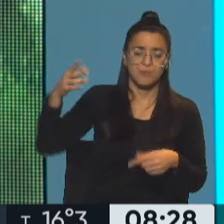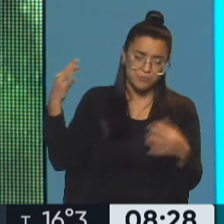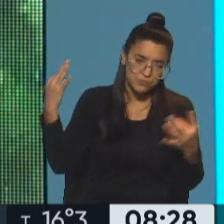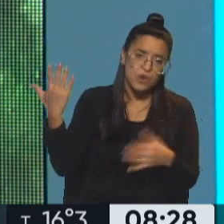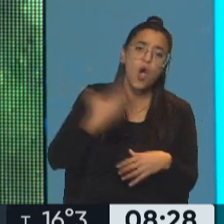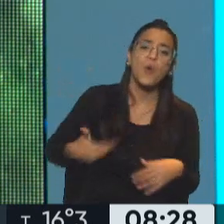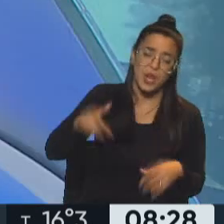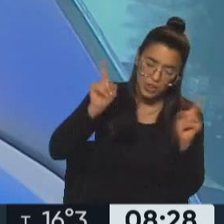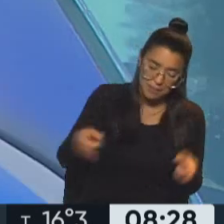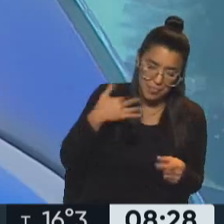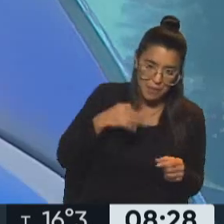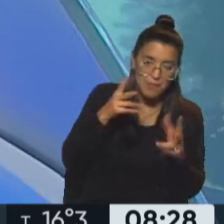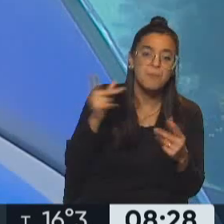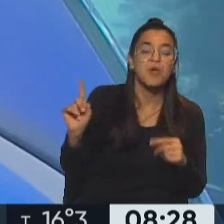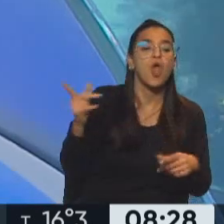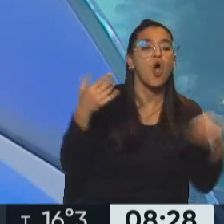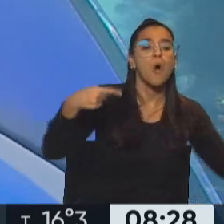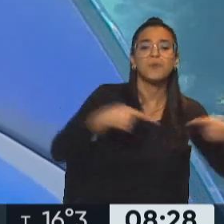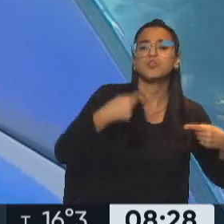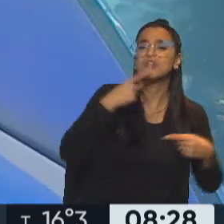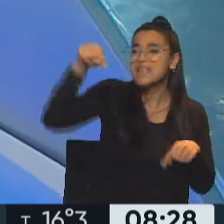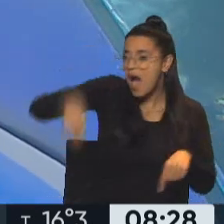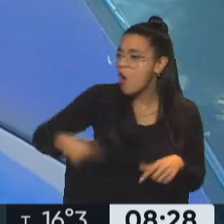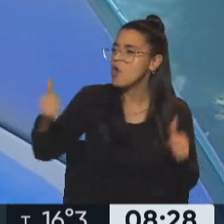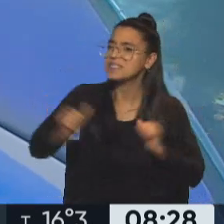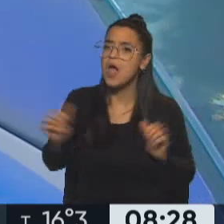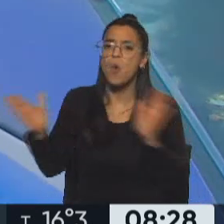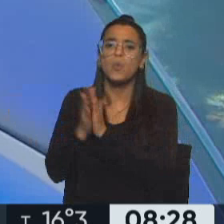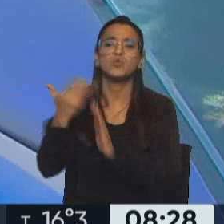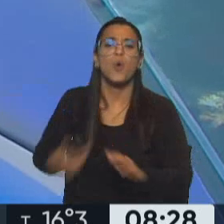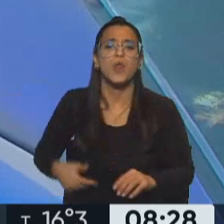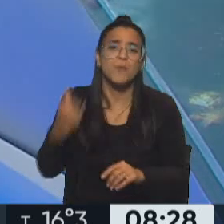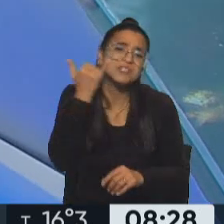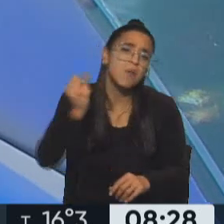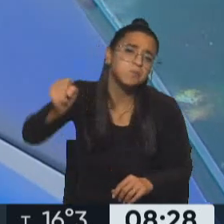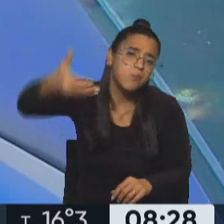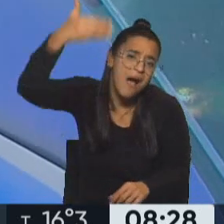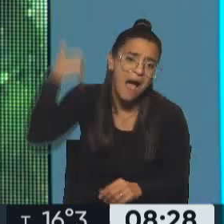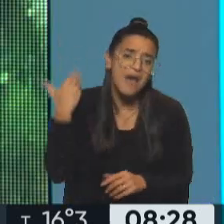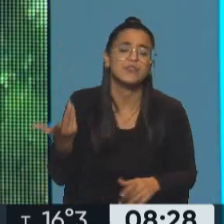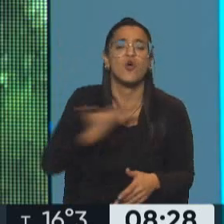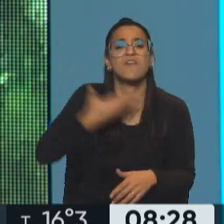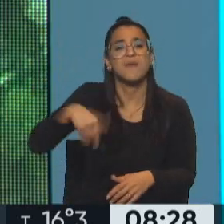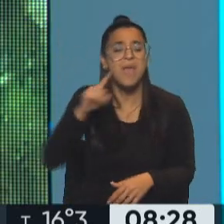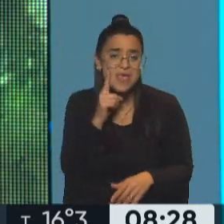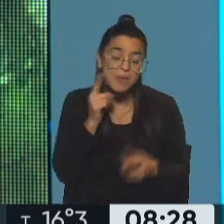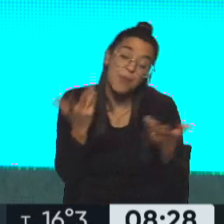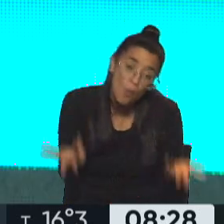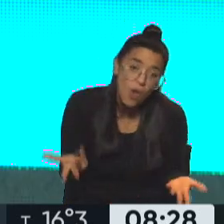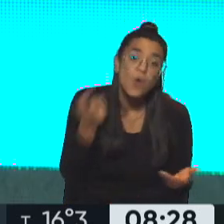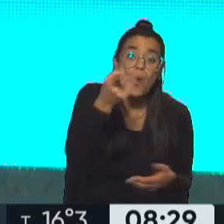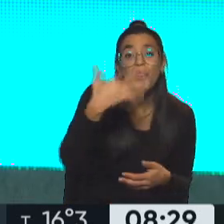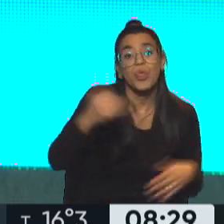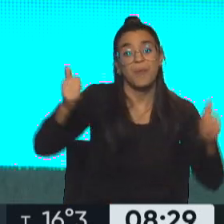pero la oposición te dice, no nos vamos a sentar ahora con el gobierno, porque ya lo hicimos con el Fondo Monetario Internacional, pero te tuviste